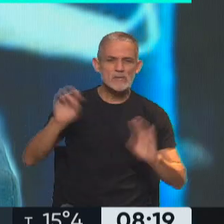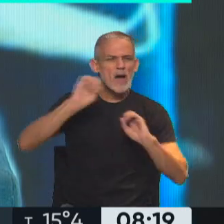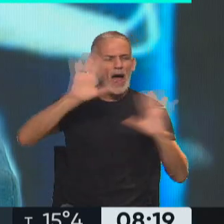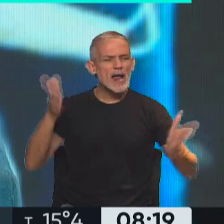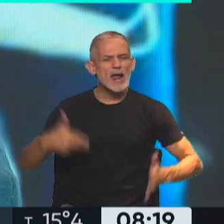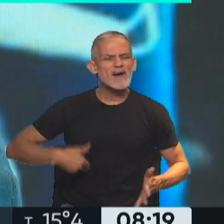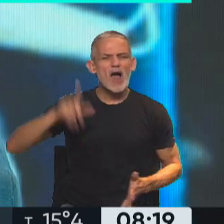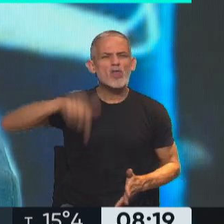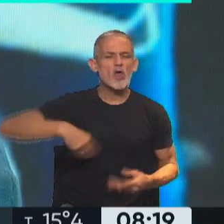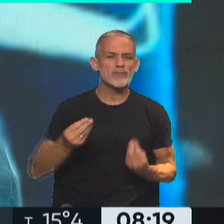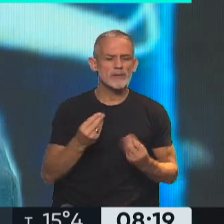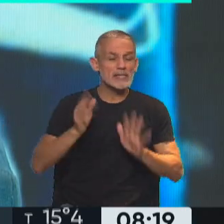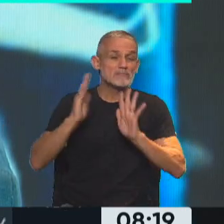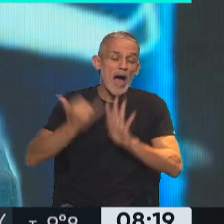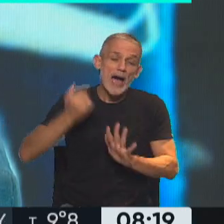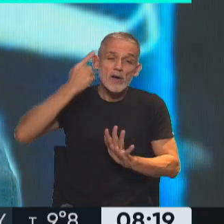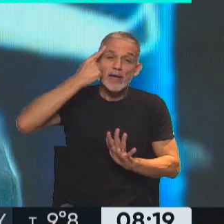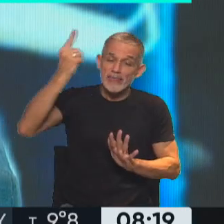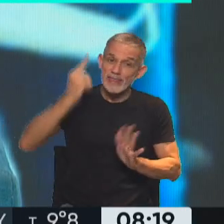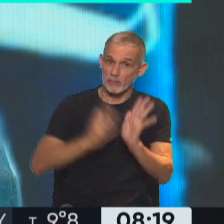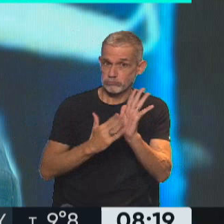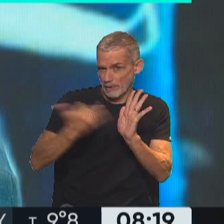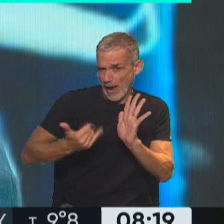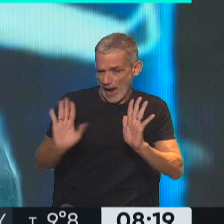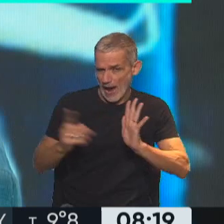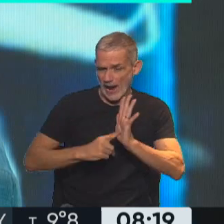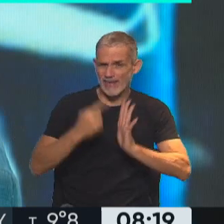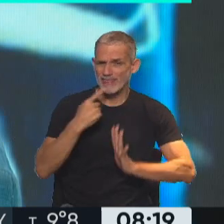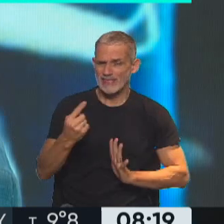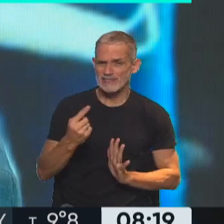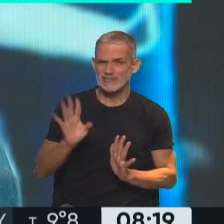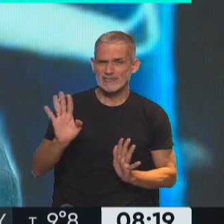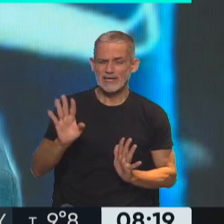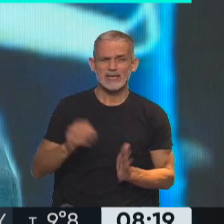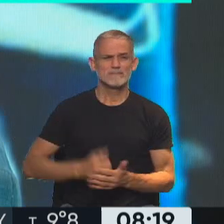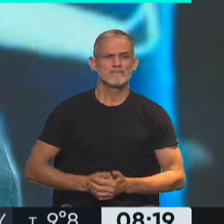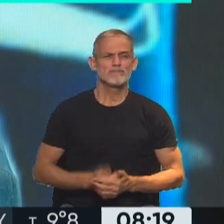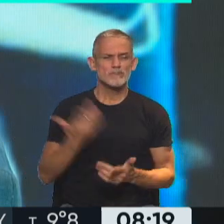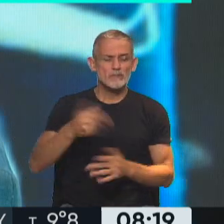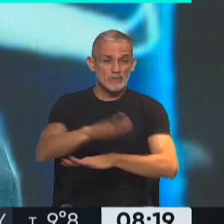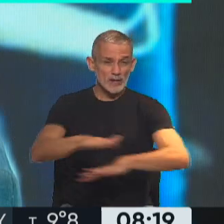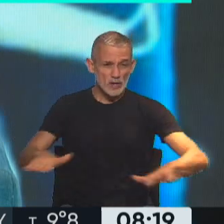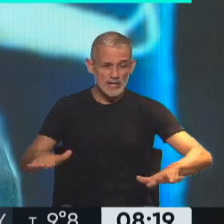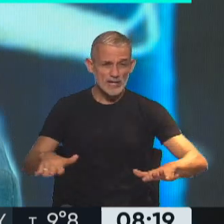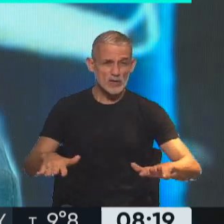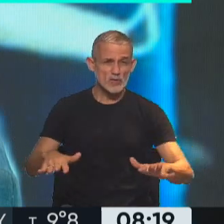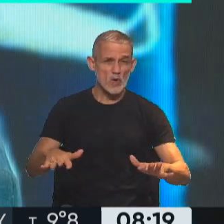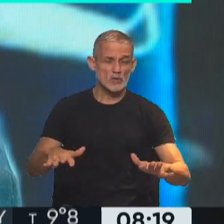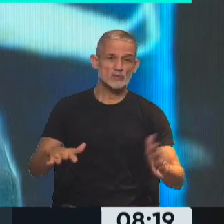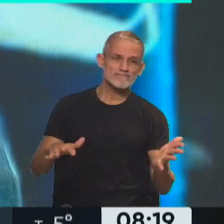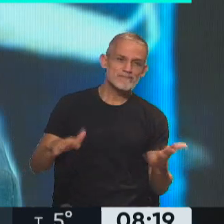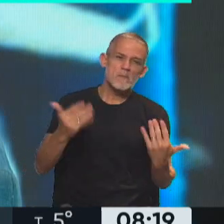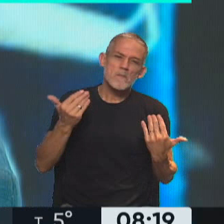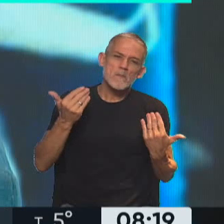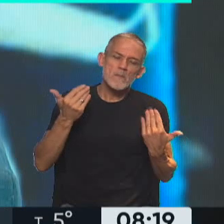la causa, pero hay una hipótesis bien fundamentada que indica que estos niños y niñas